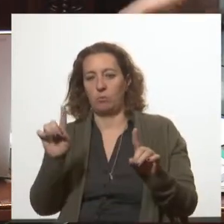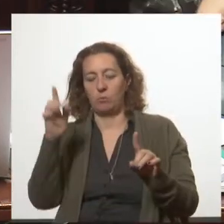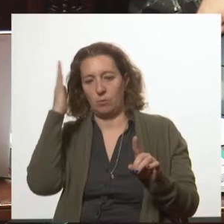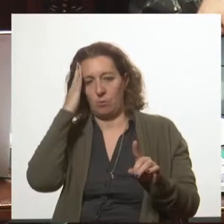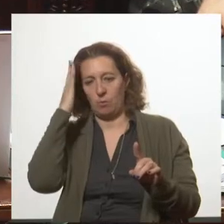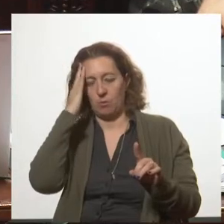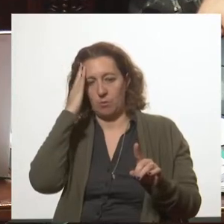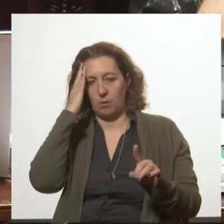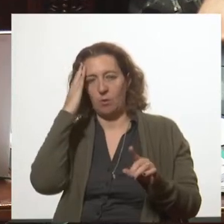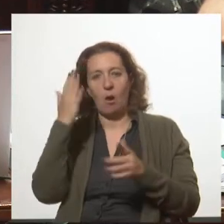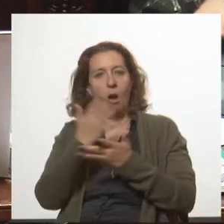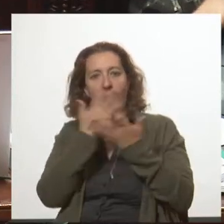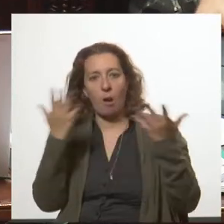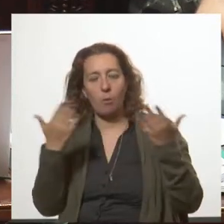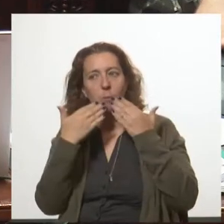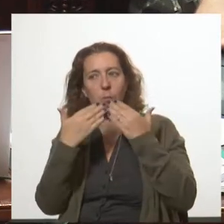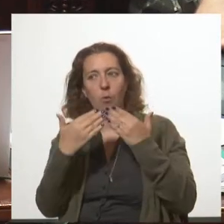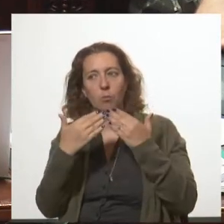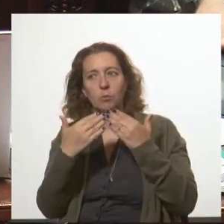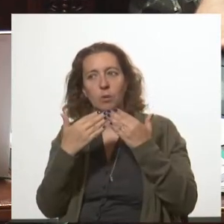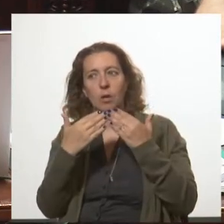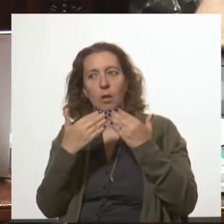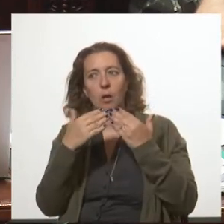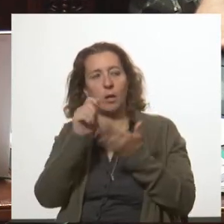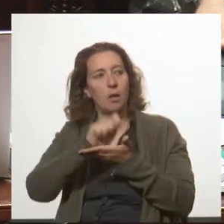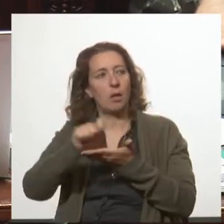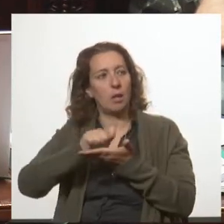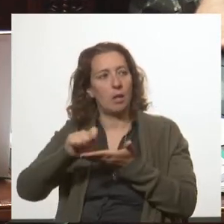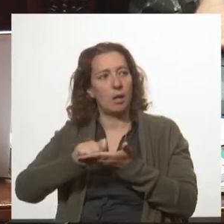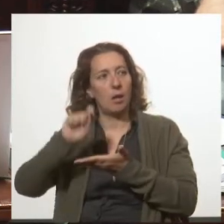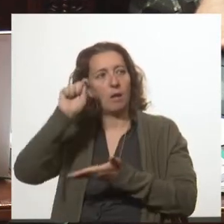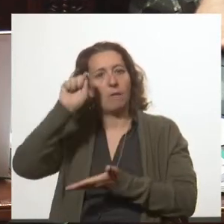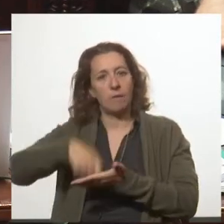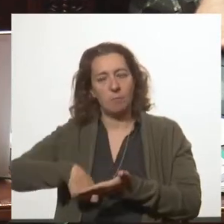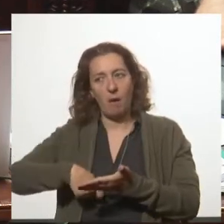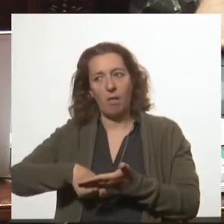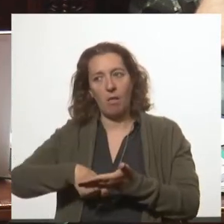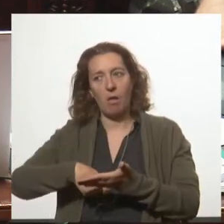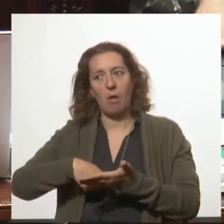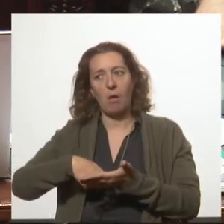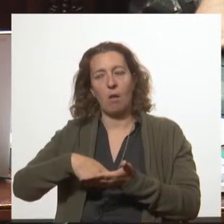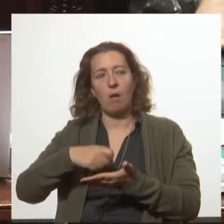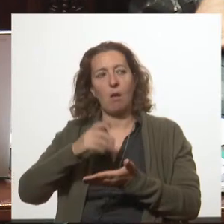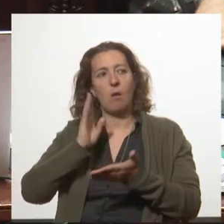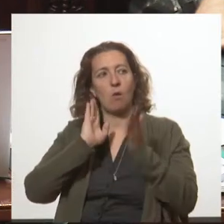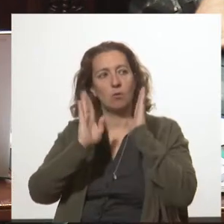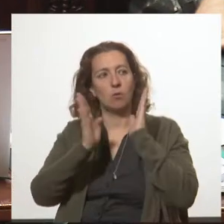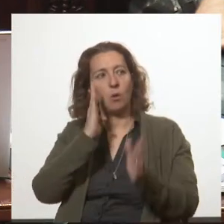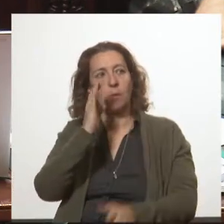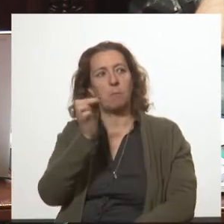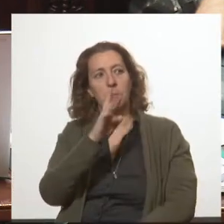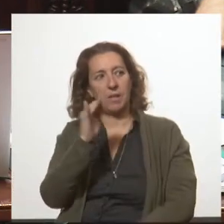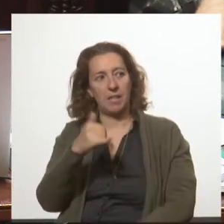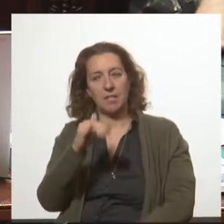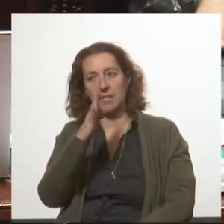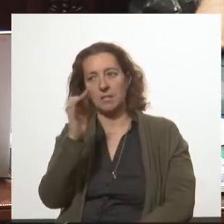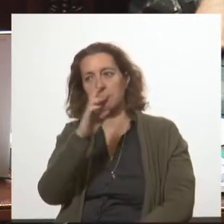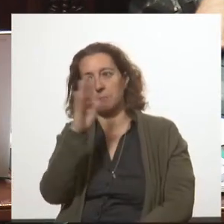de la consulta redactada y firmada por el doctor pérez pérez